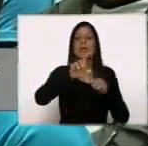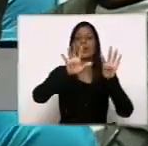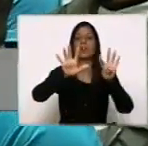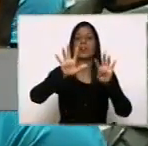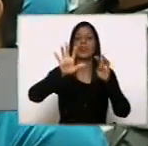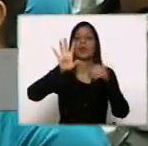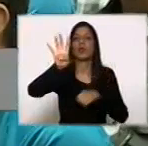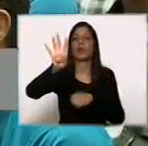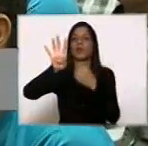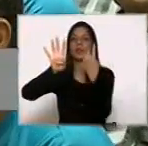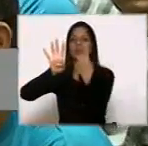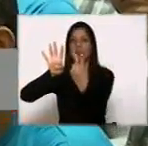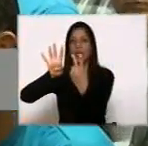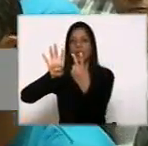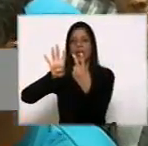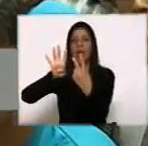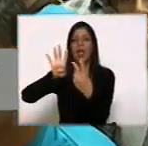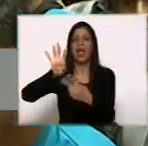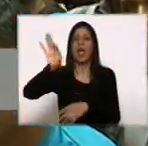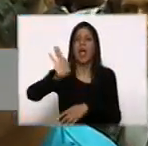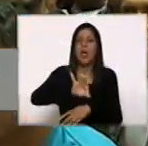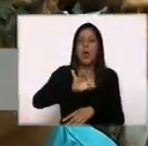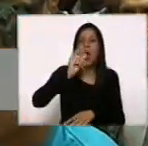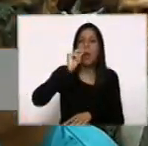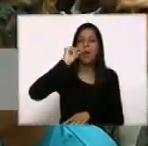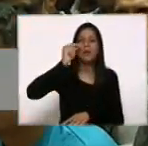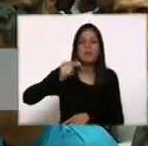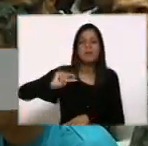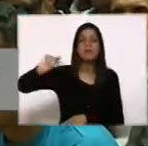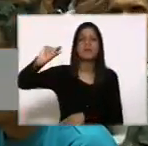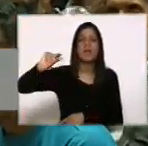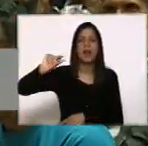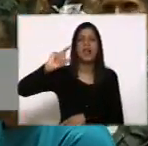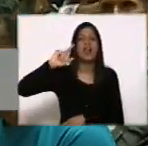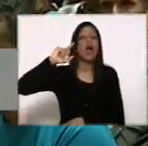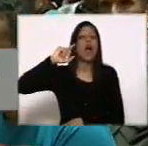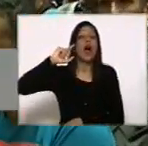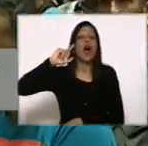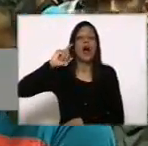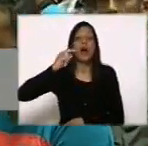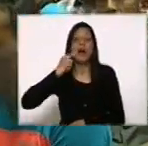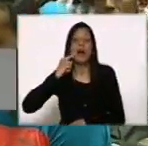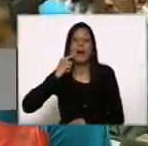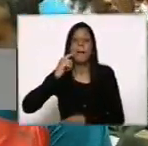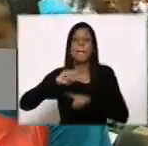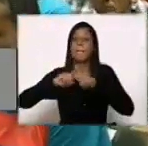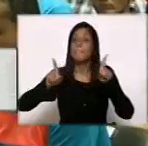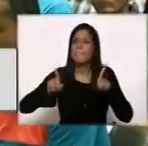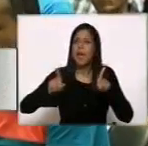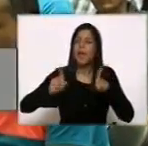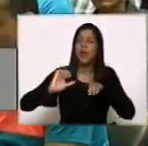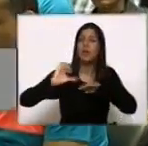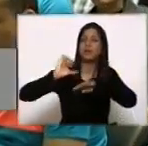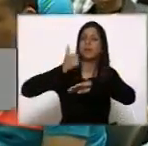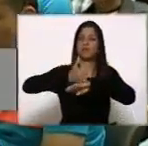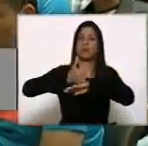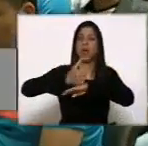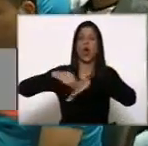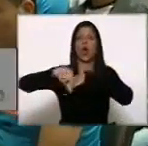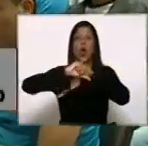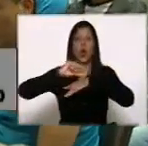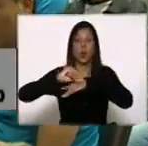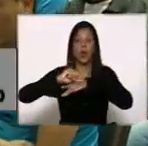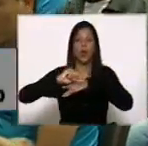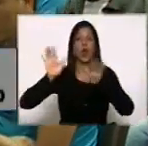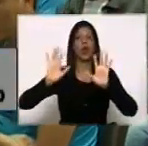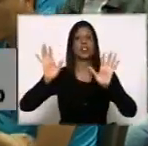1947 cuando se eligió a Rómulo Gallego. Pero la élite del poder, que ya había negociado, porque ya Gómez